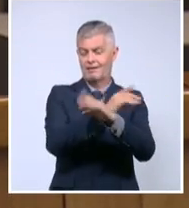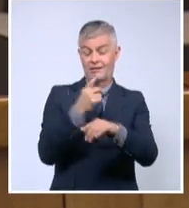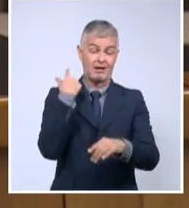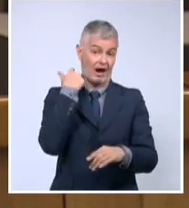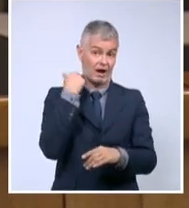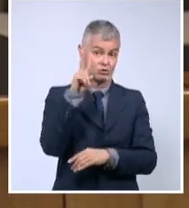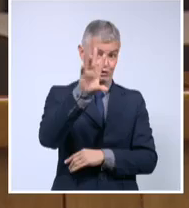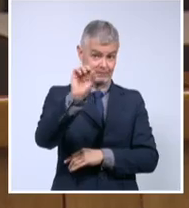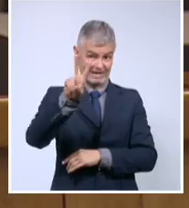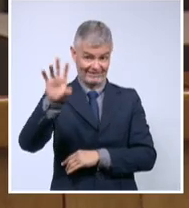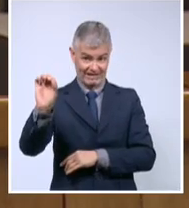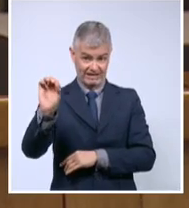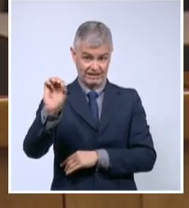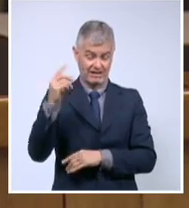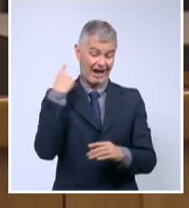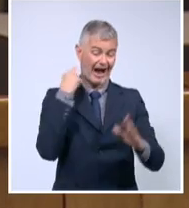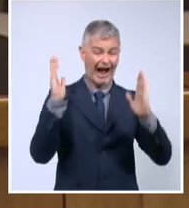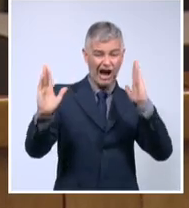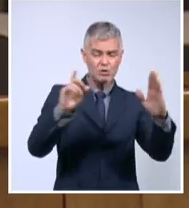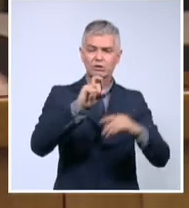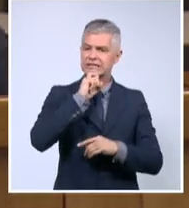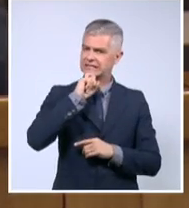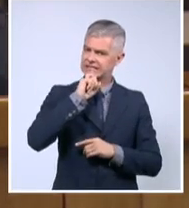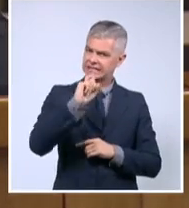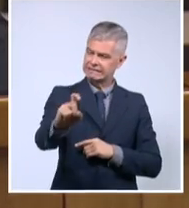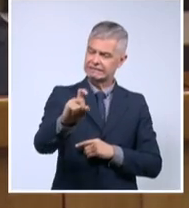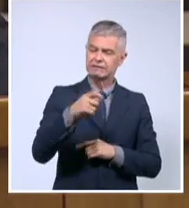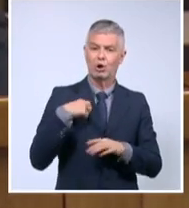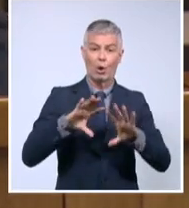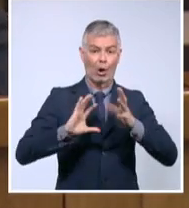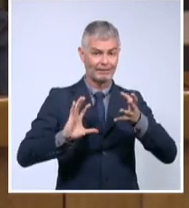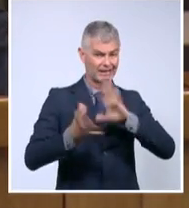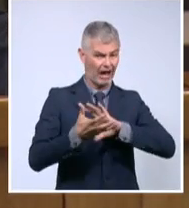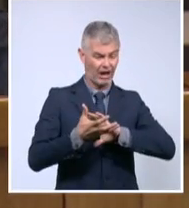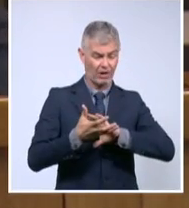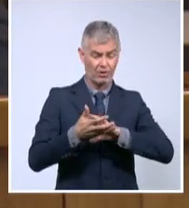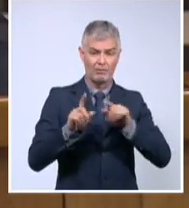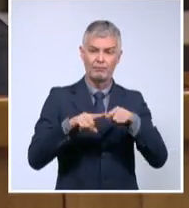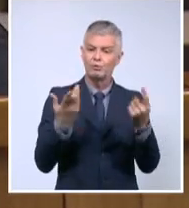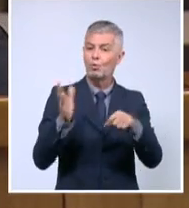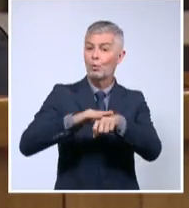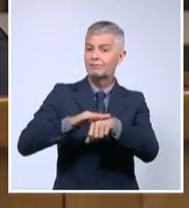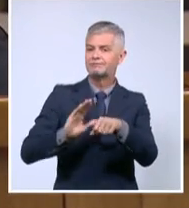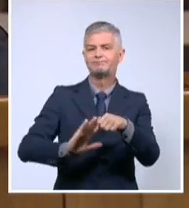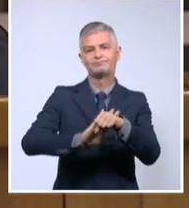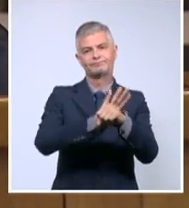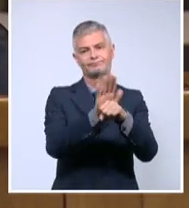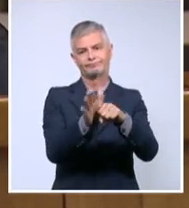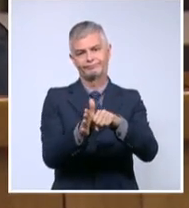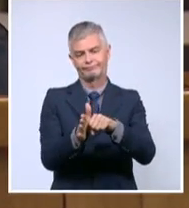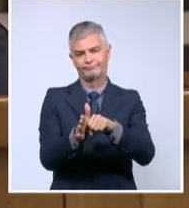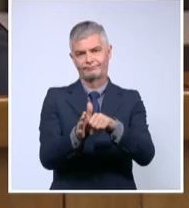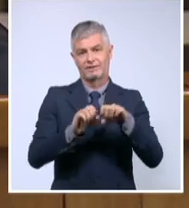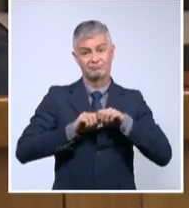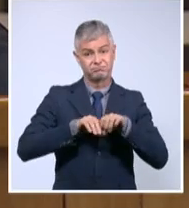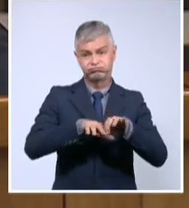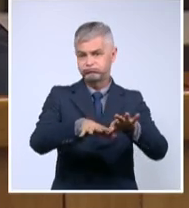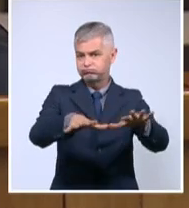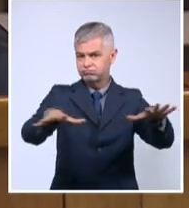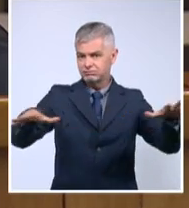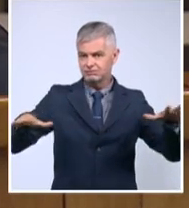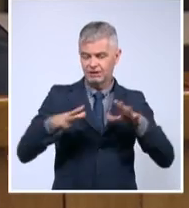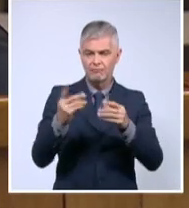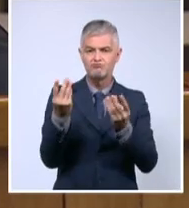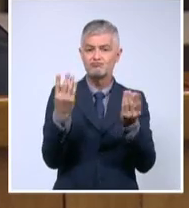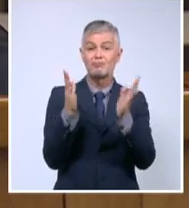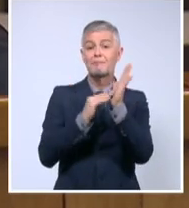duro y desafiante como pocos, a causa de la desconcertante pandemia de la COVID-19, que cerró de golpe y durante